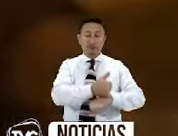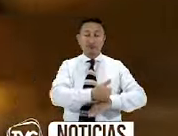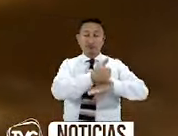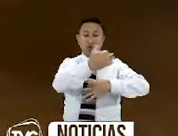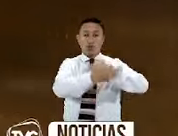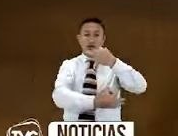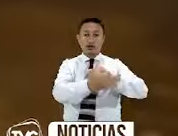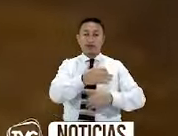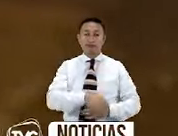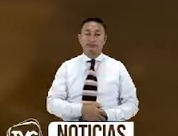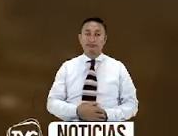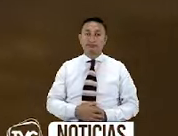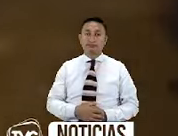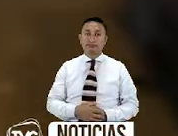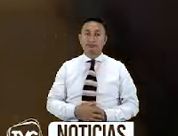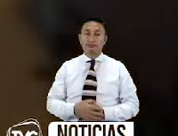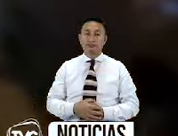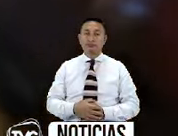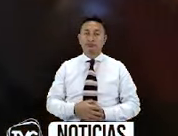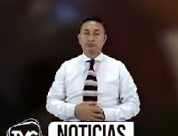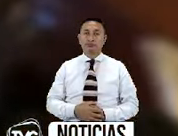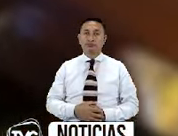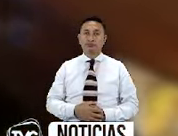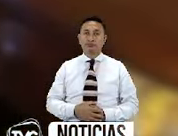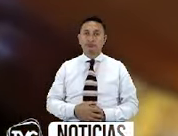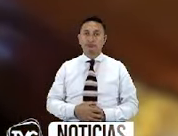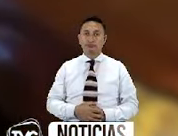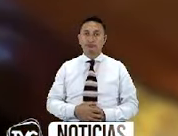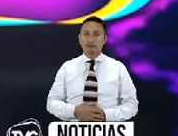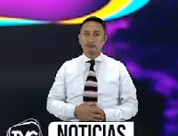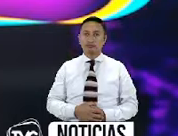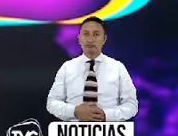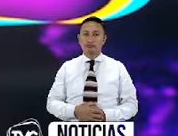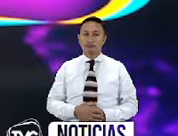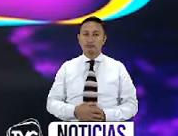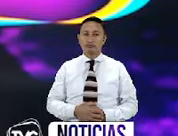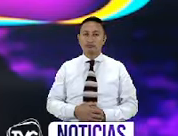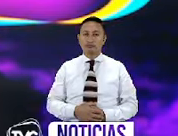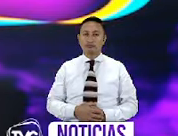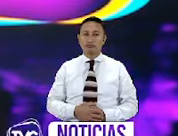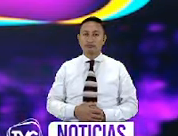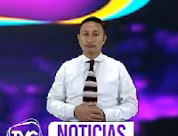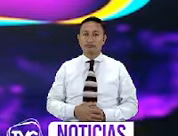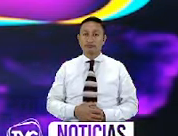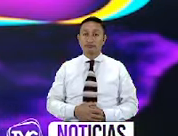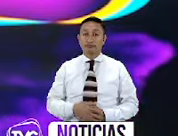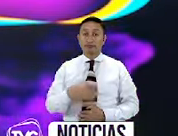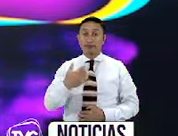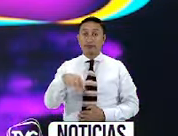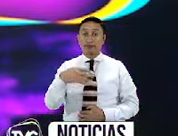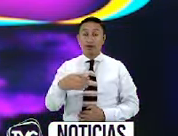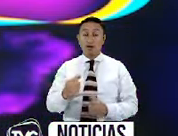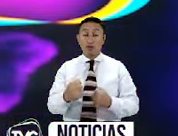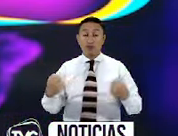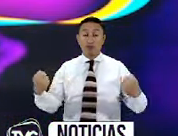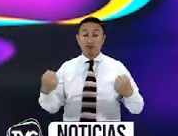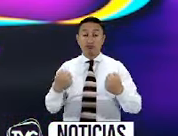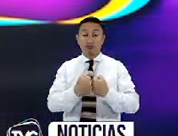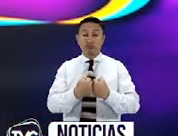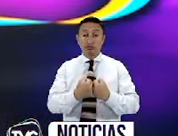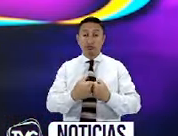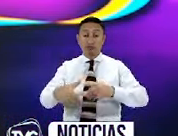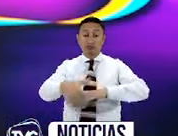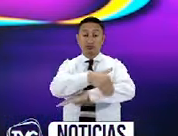judiciales. Informó Mauricio Sánchez. Un nuevo accidente mortal se registró en las carreteras de